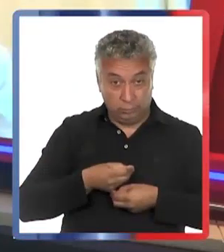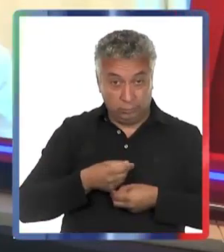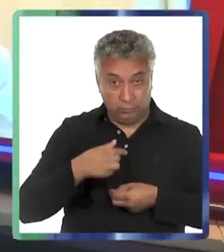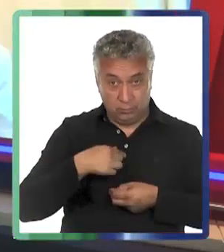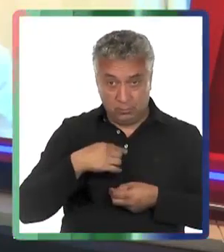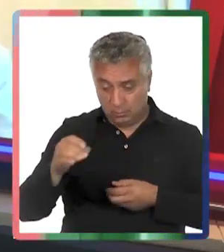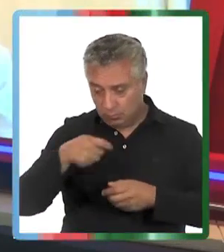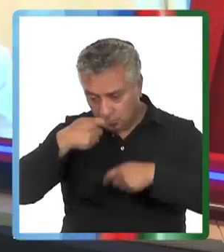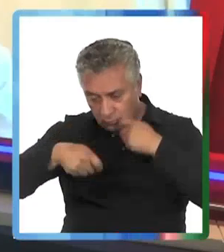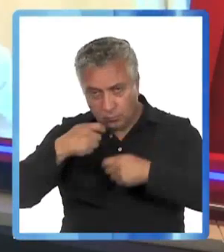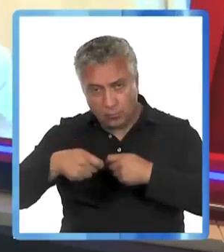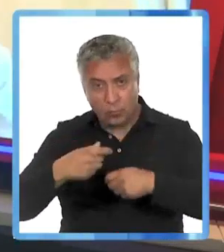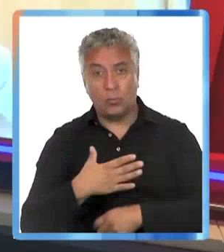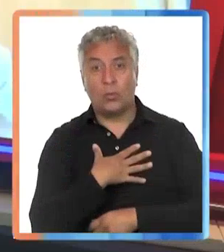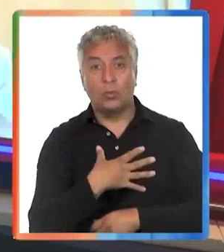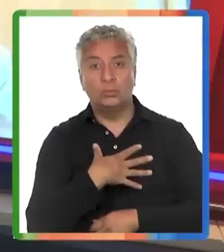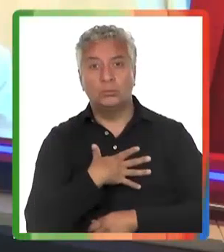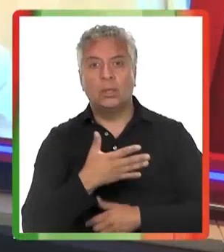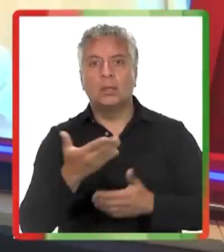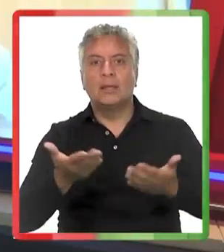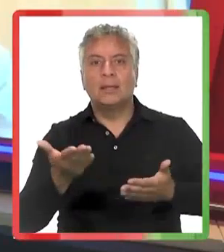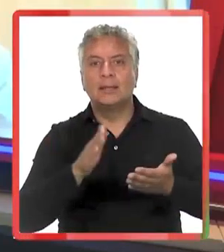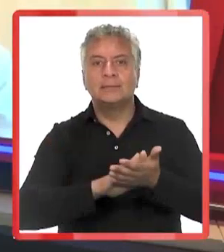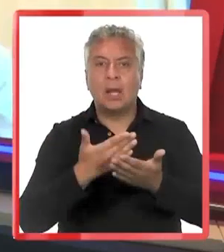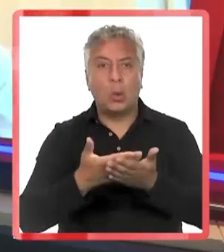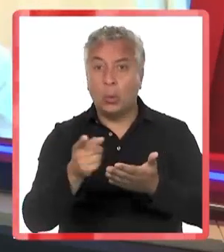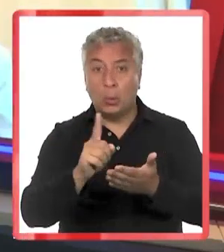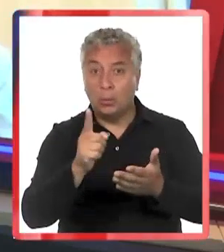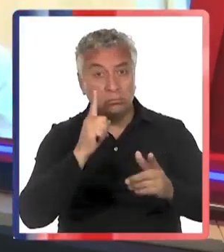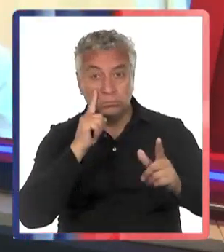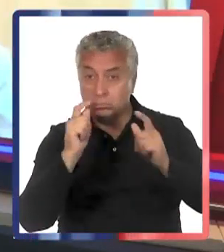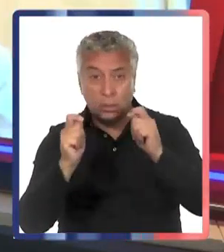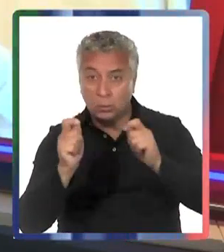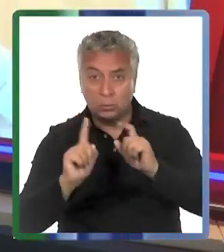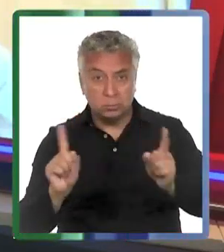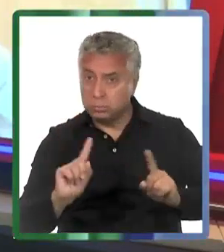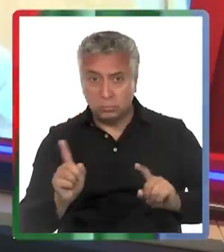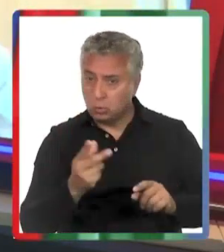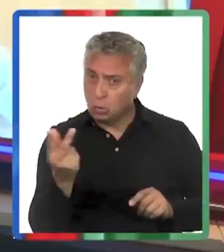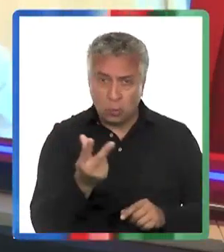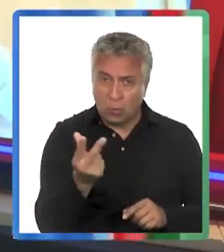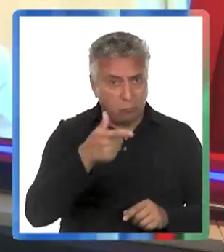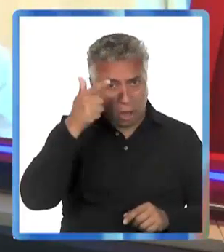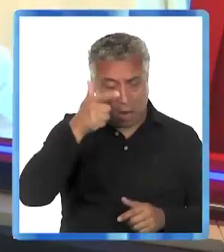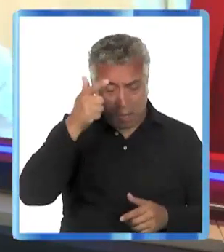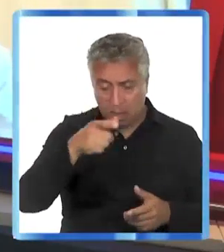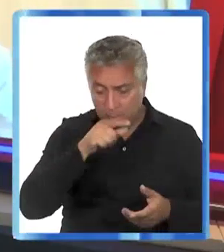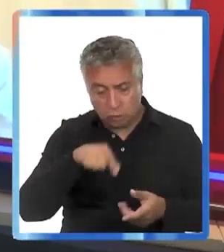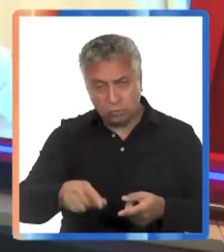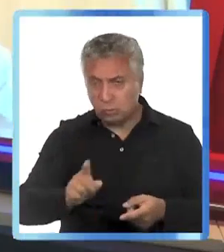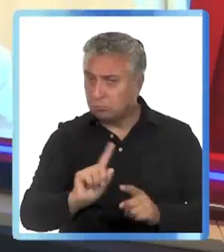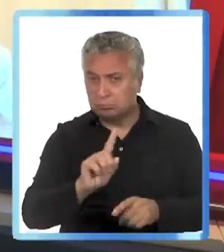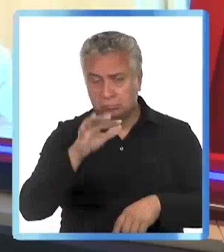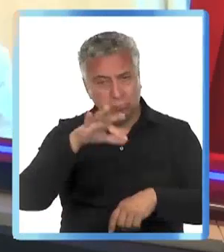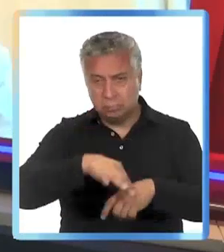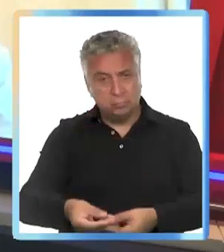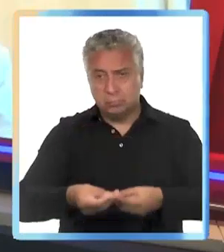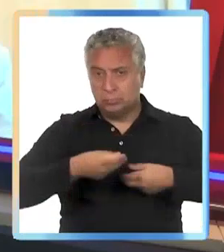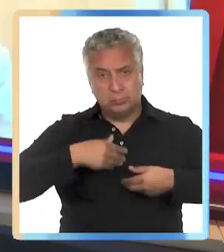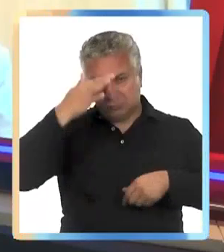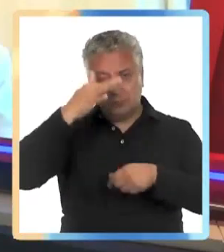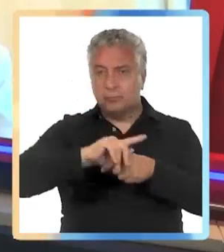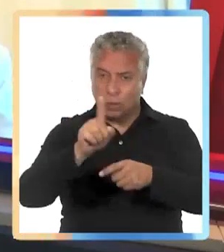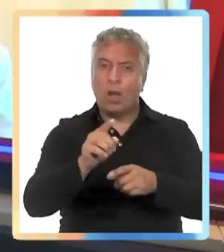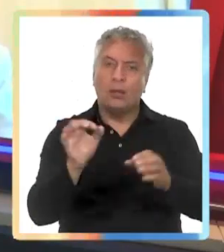algunos, incluso se asustan. ¿Qué ha dicho la autoridad de salud? No hay riesgo, dicen ellos, en el consumo ni de huevos ni de carne. ¿Cómo nos podría explicar un poquito